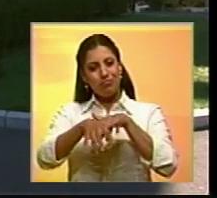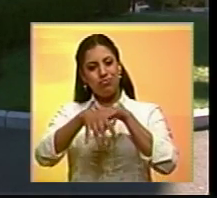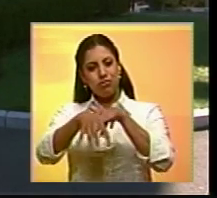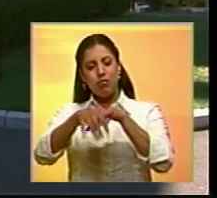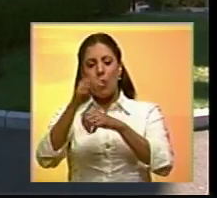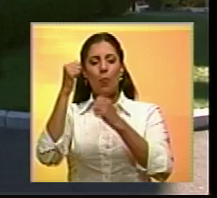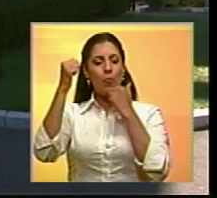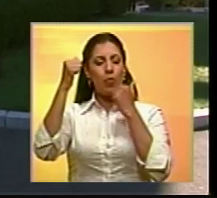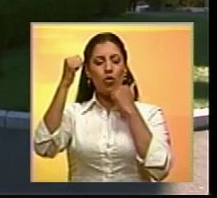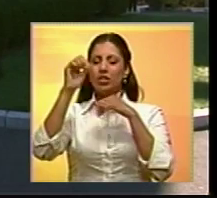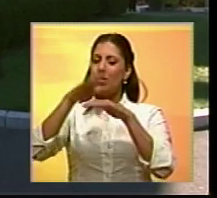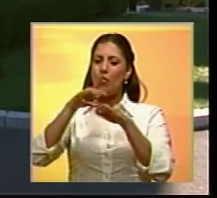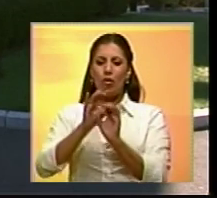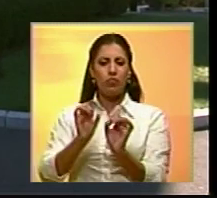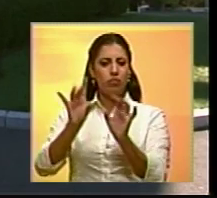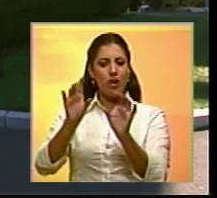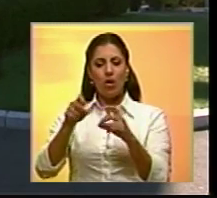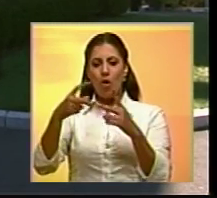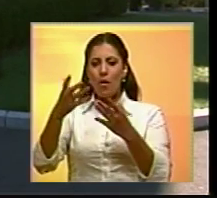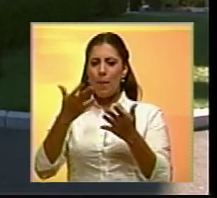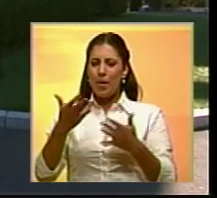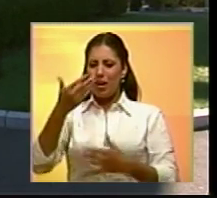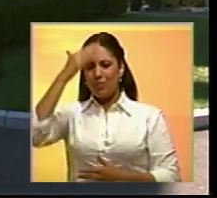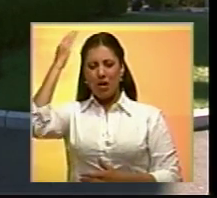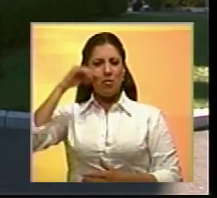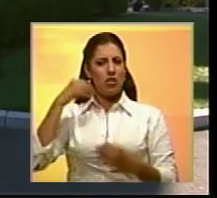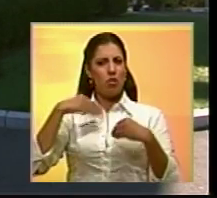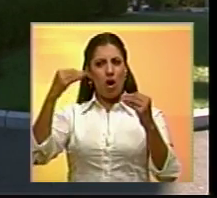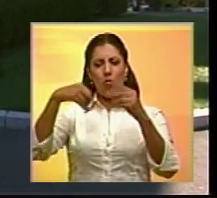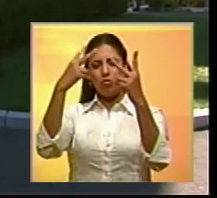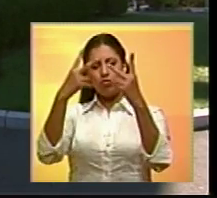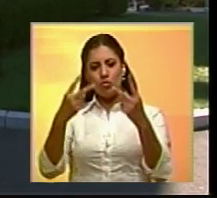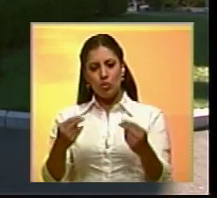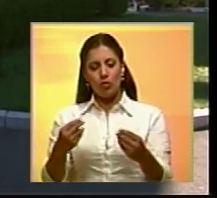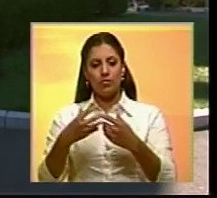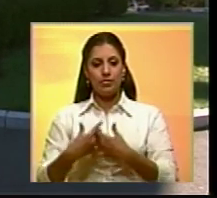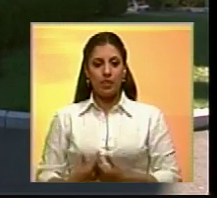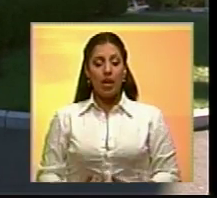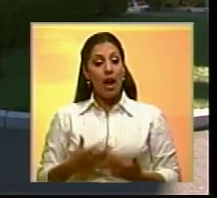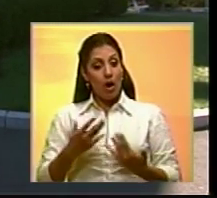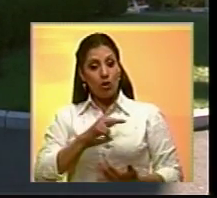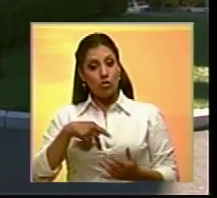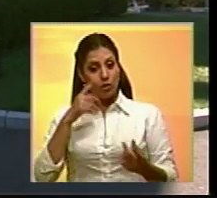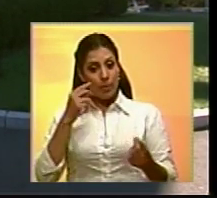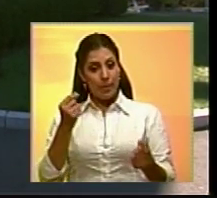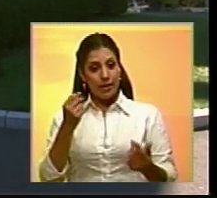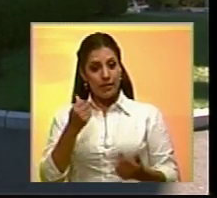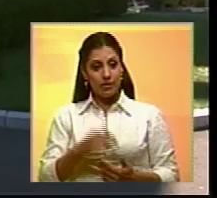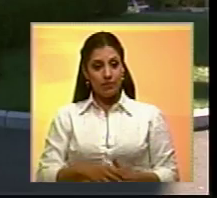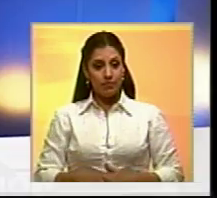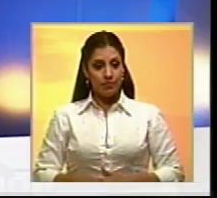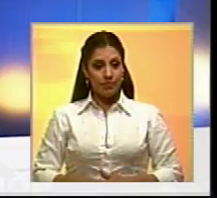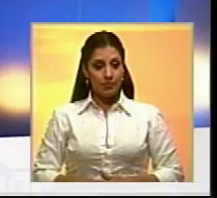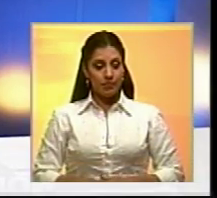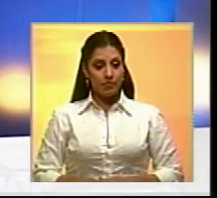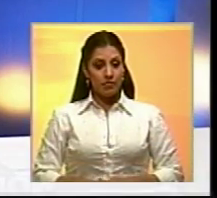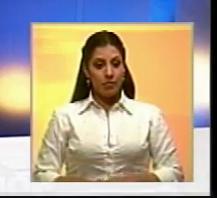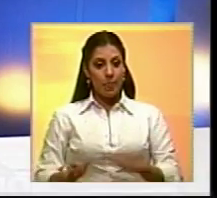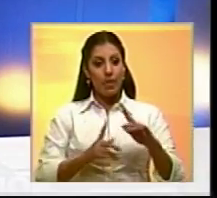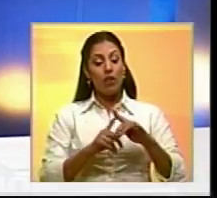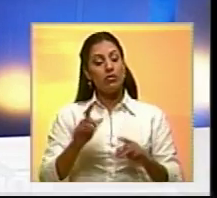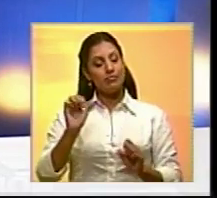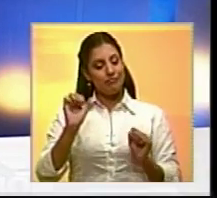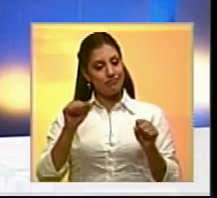en protesta por esta elección de Donald Trump como presidente de los Estados Unidos. Estaremos atentos.